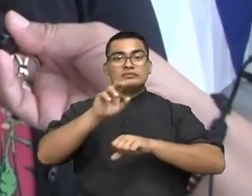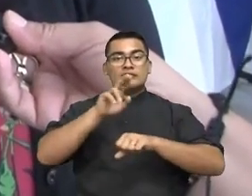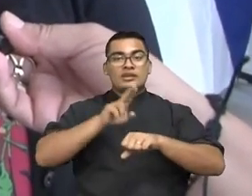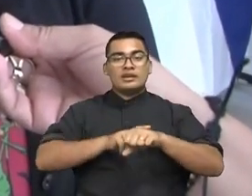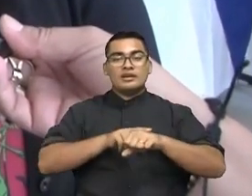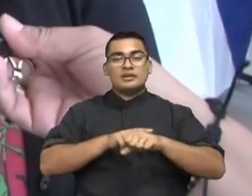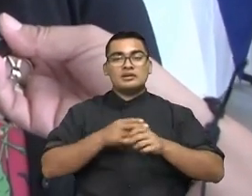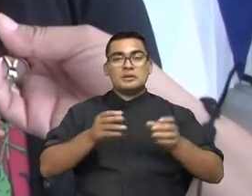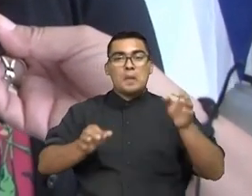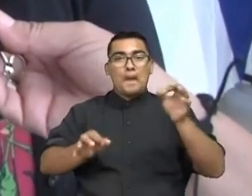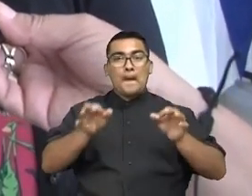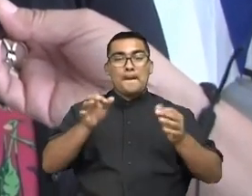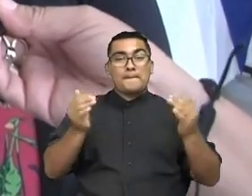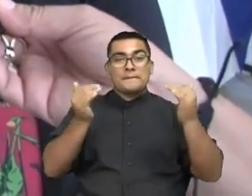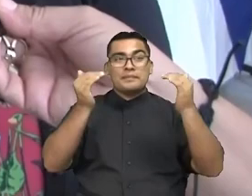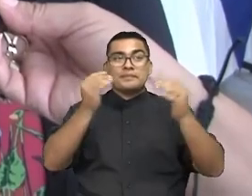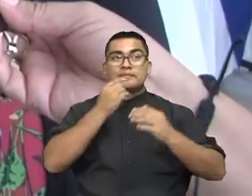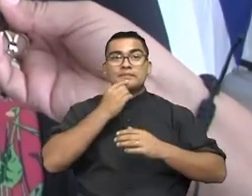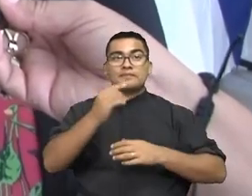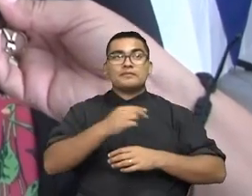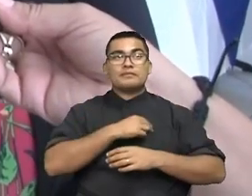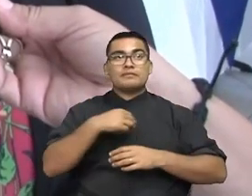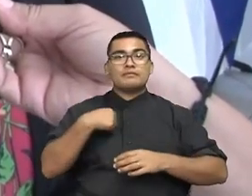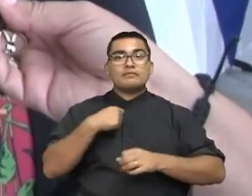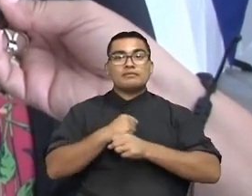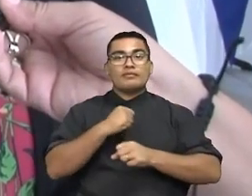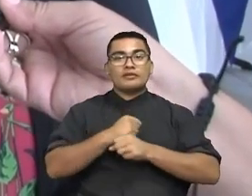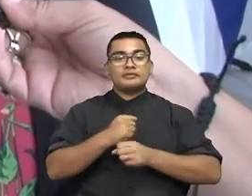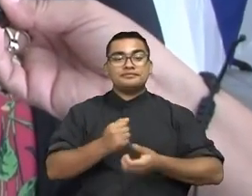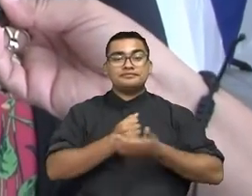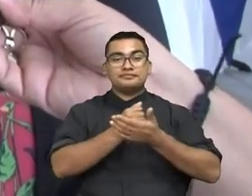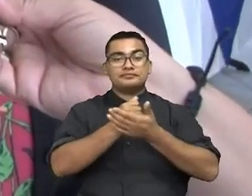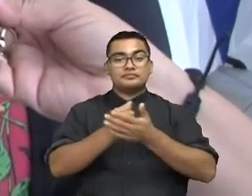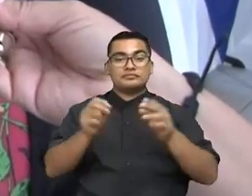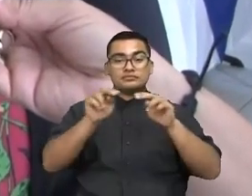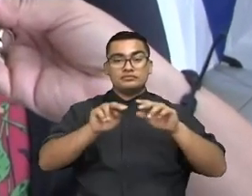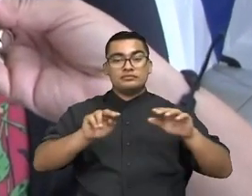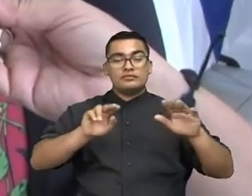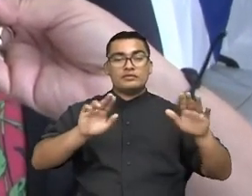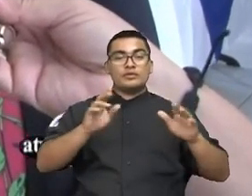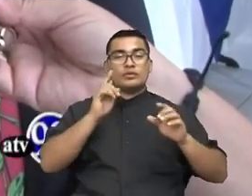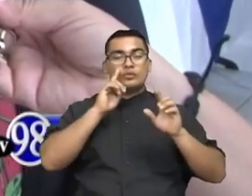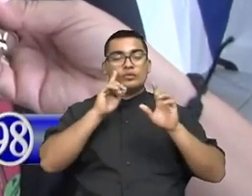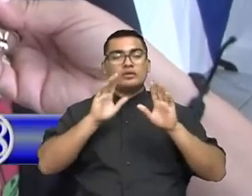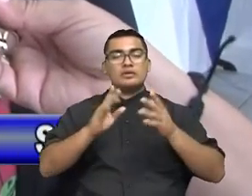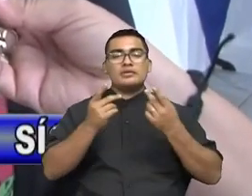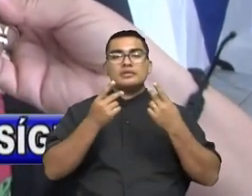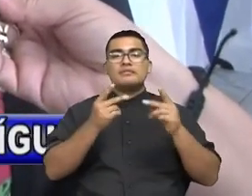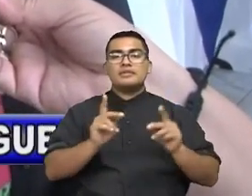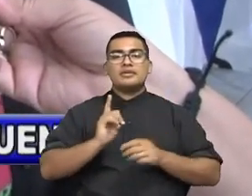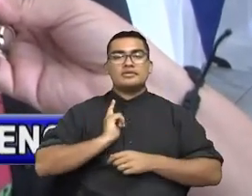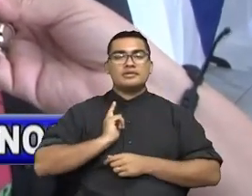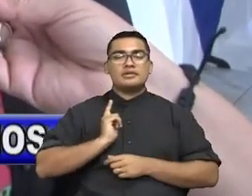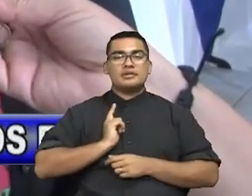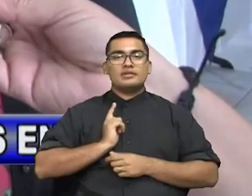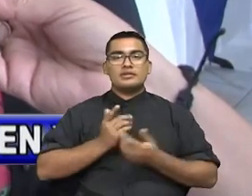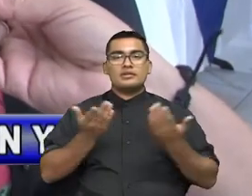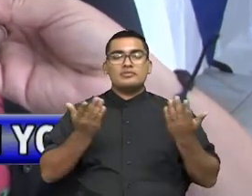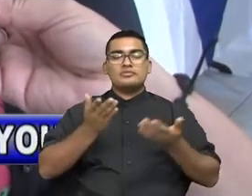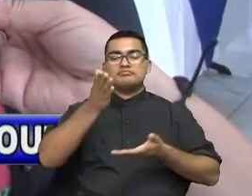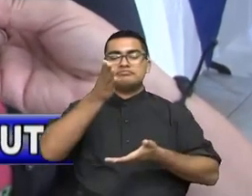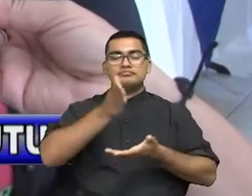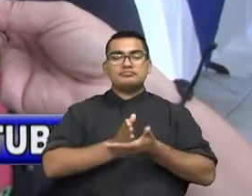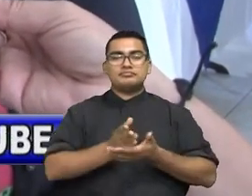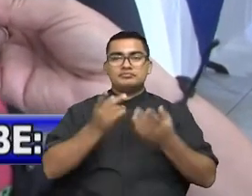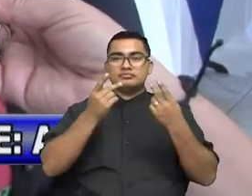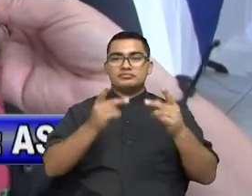Corte está también desarrollando acciones a favor del medio ambiente, pero tenerlo definido